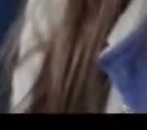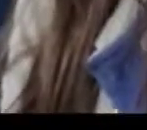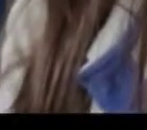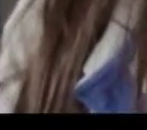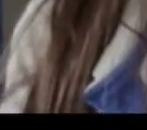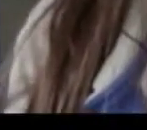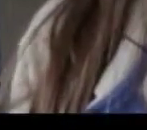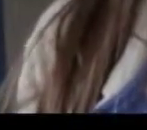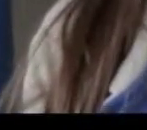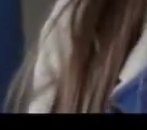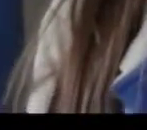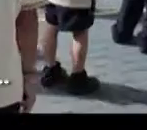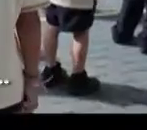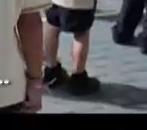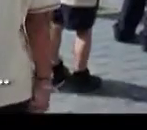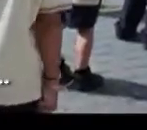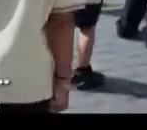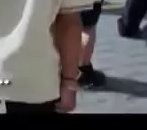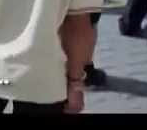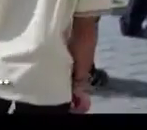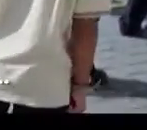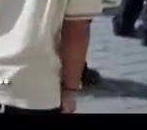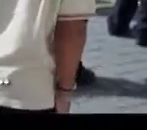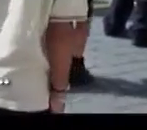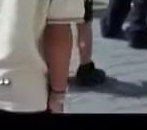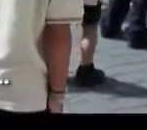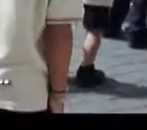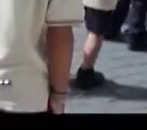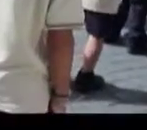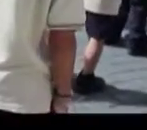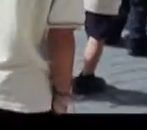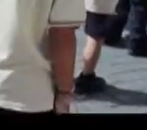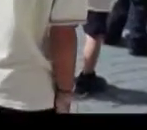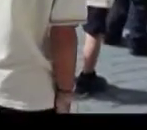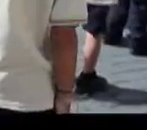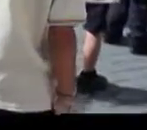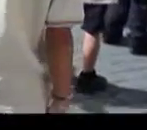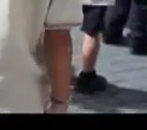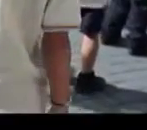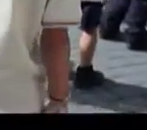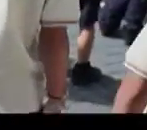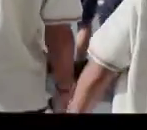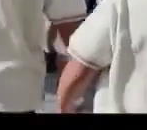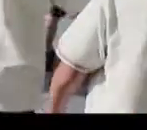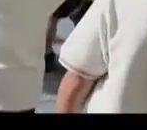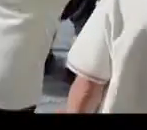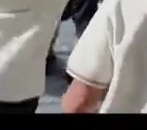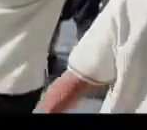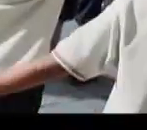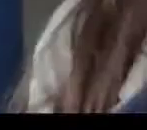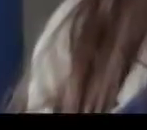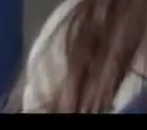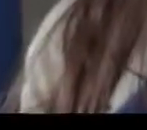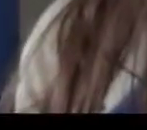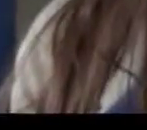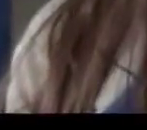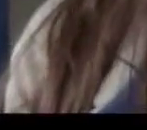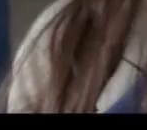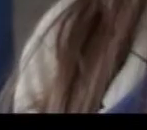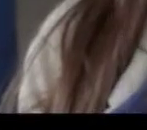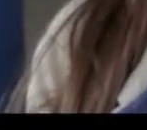Al final todo el mundo es igual, porque si uno tiene un problema, digamos, a mí me cuesta leer y yo me